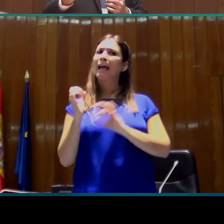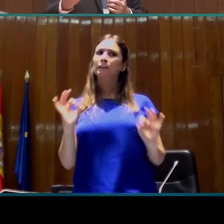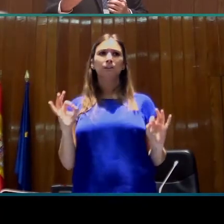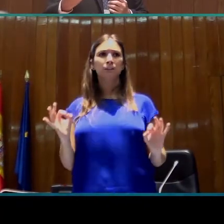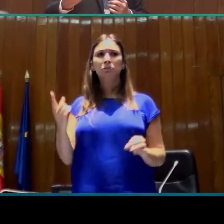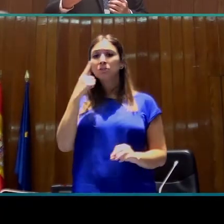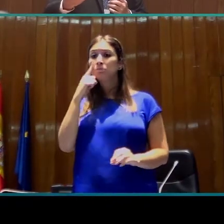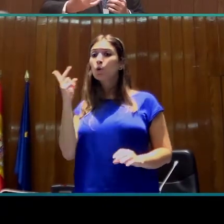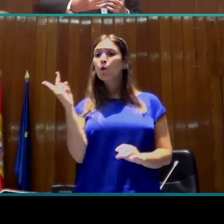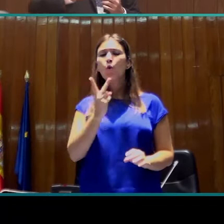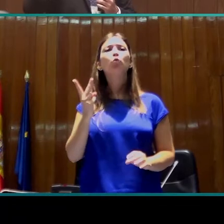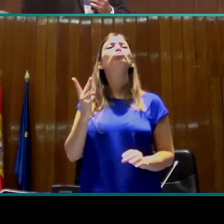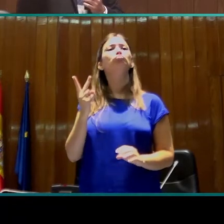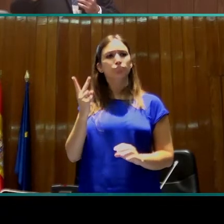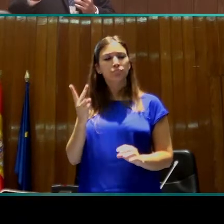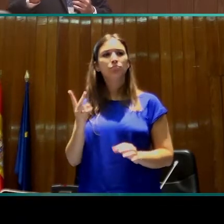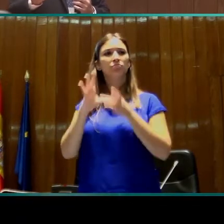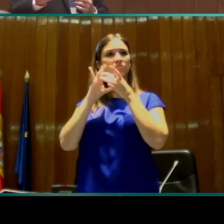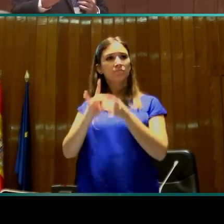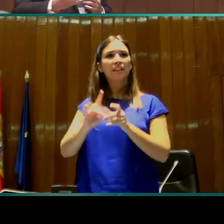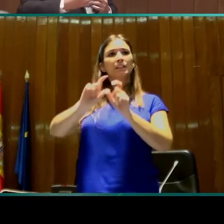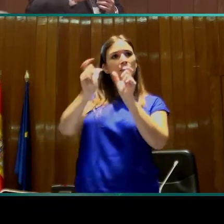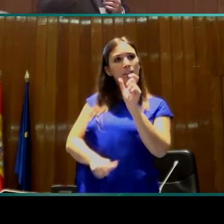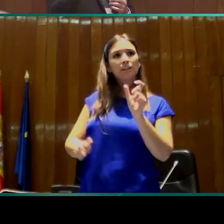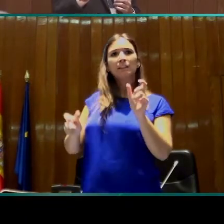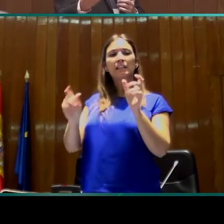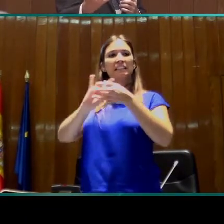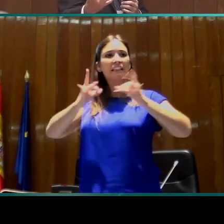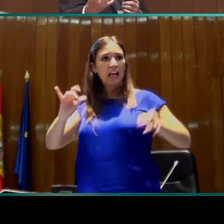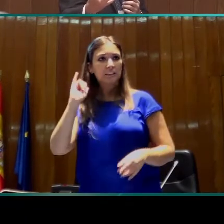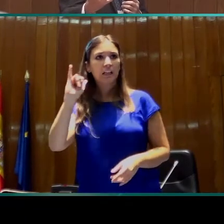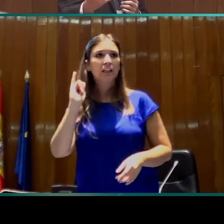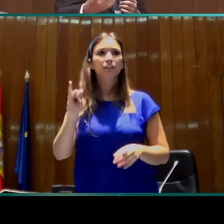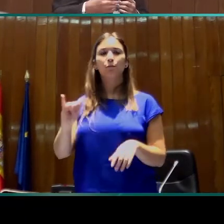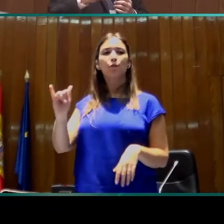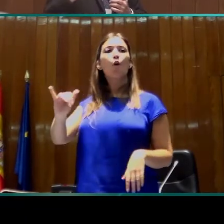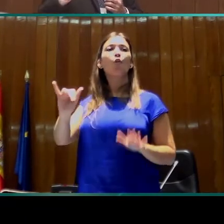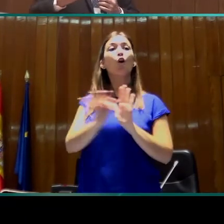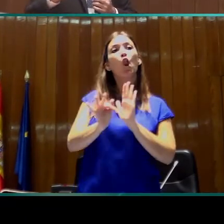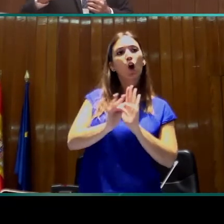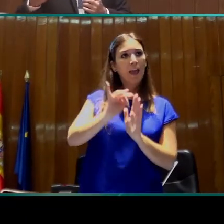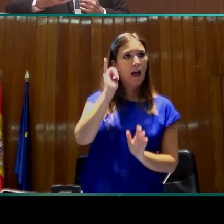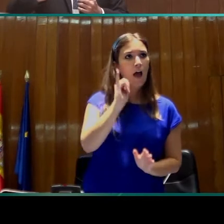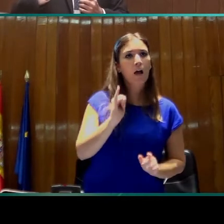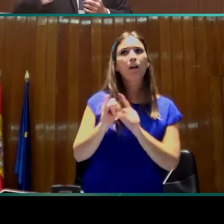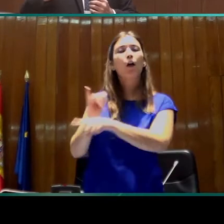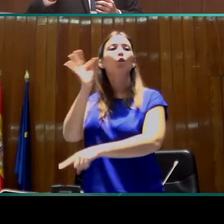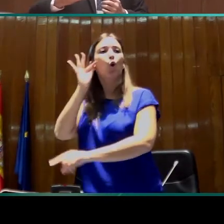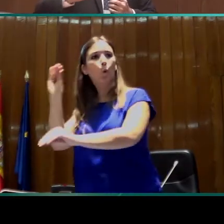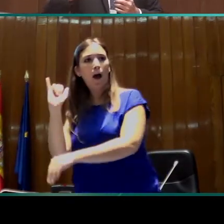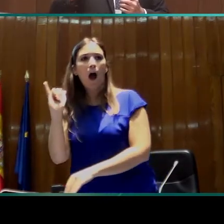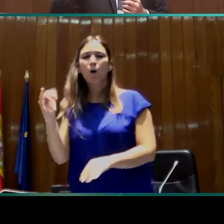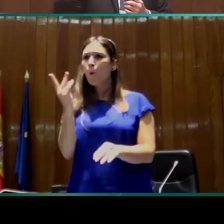se observa un léxico, se observa una sintaxis, se observa fonología, etcétera, etcétera. Las